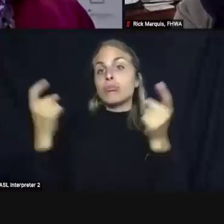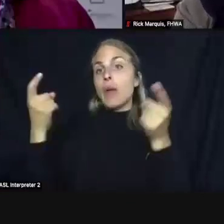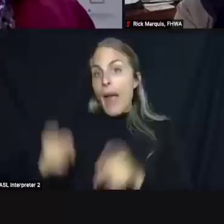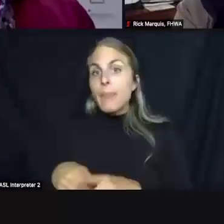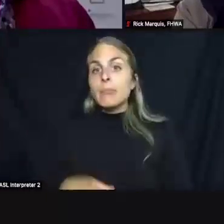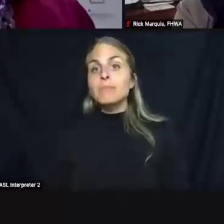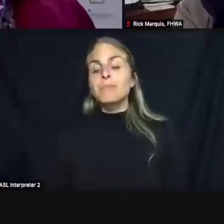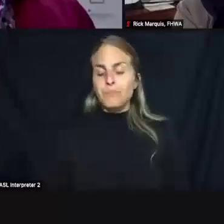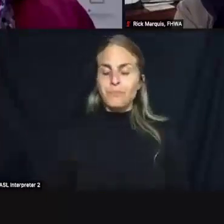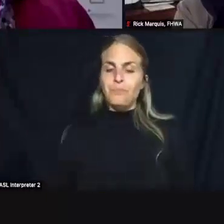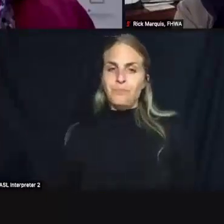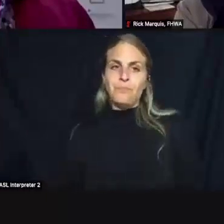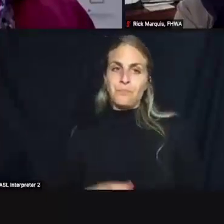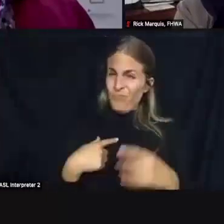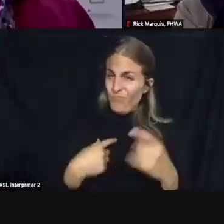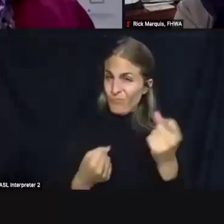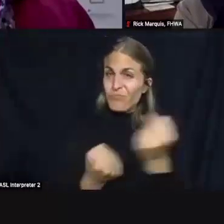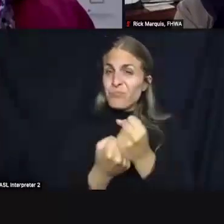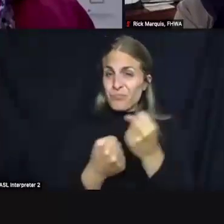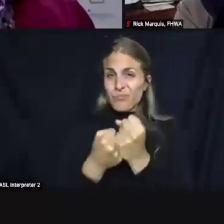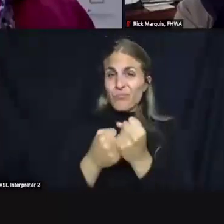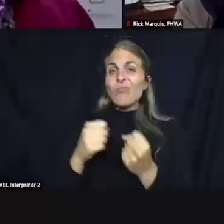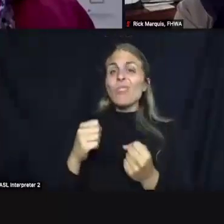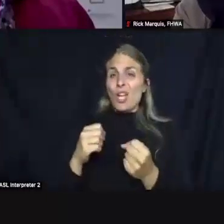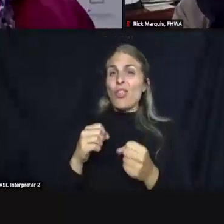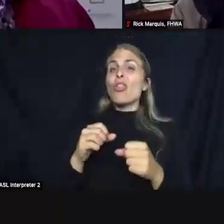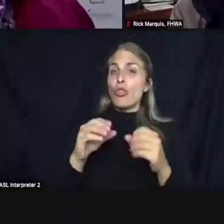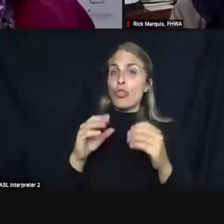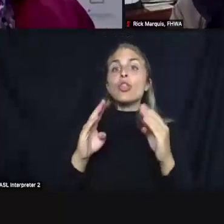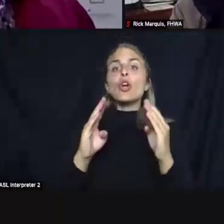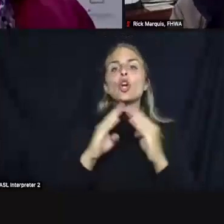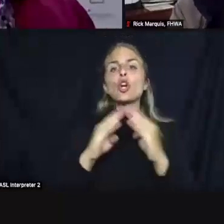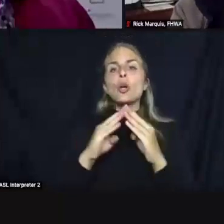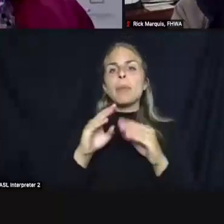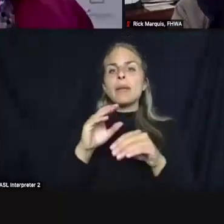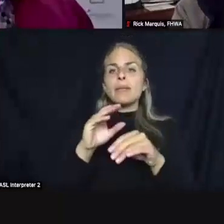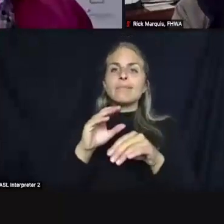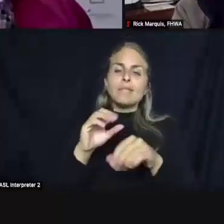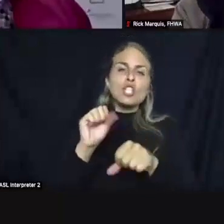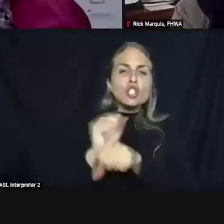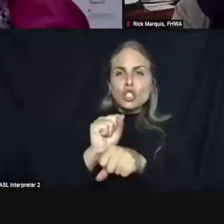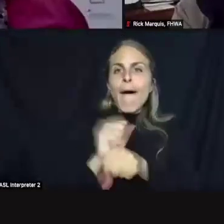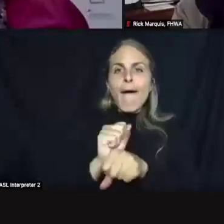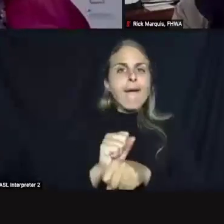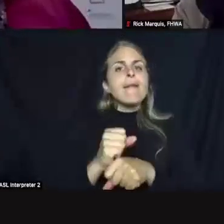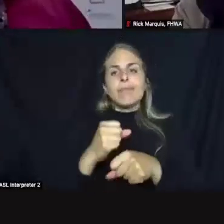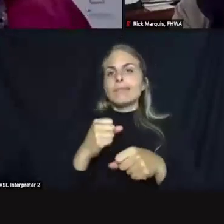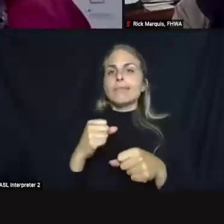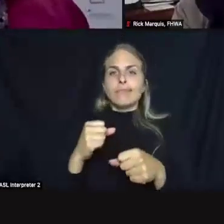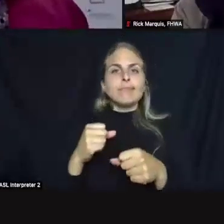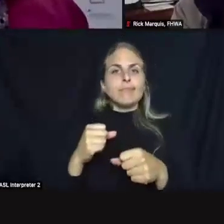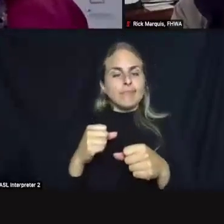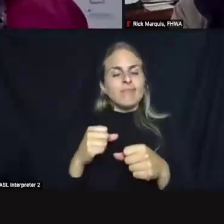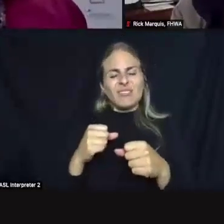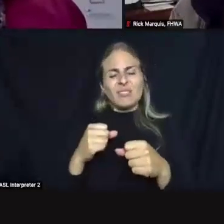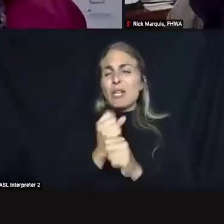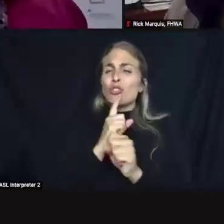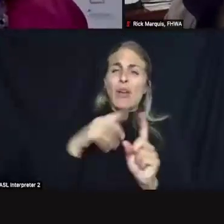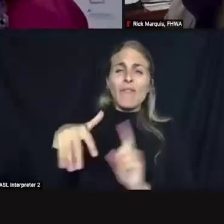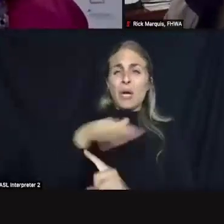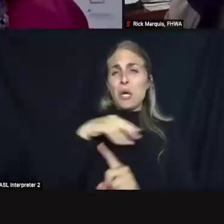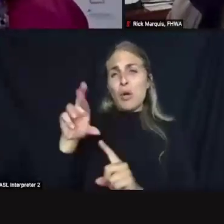ser impactados por los cambios. Quisiera hacer eco sobre el Urban Task Force, el grupo de